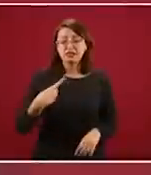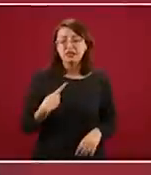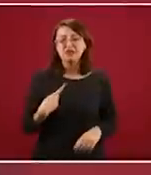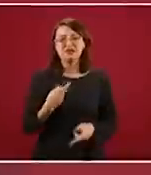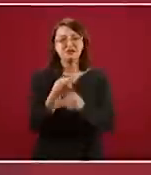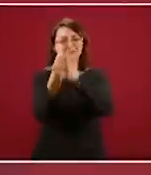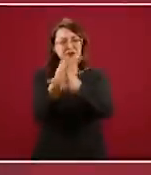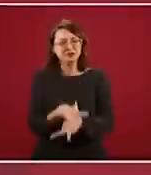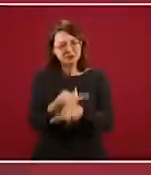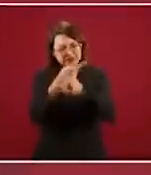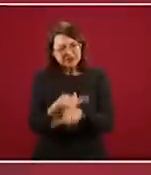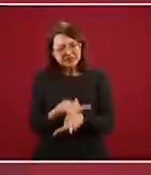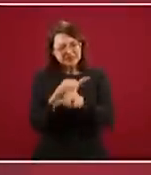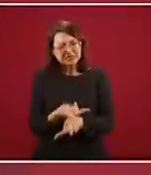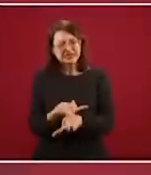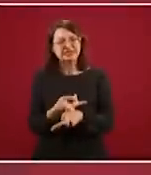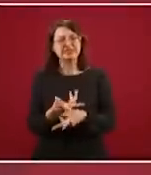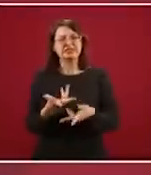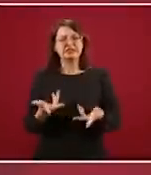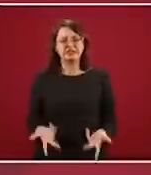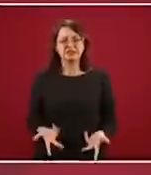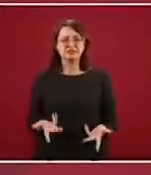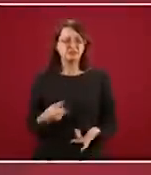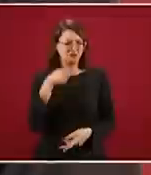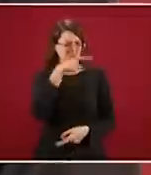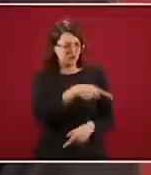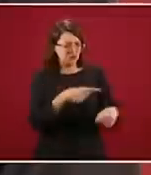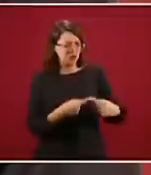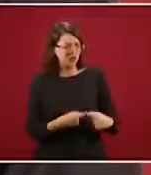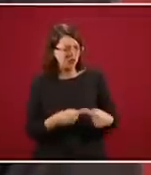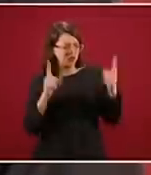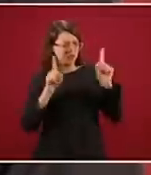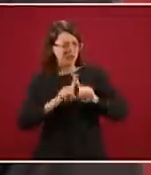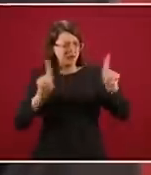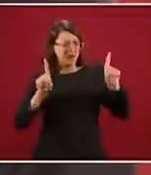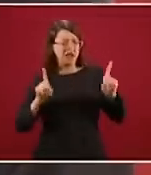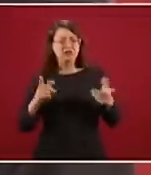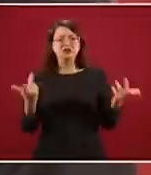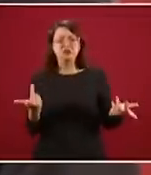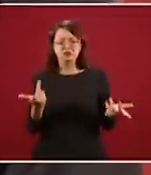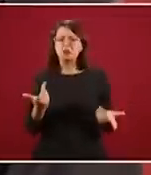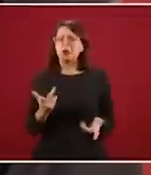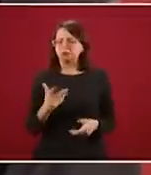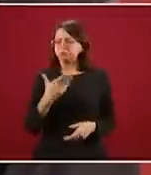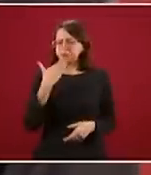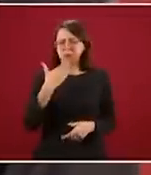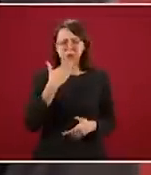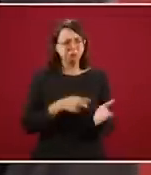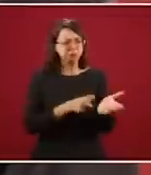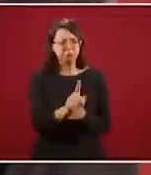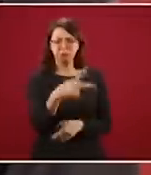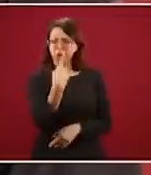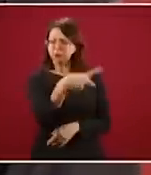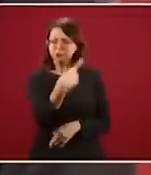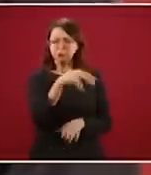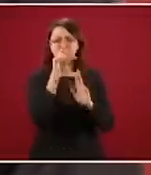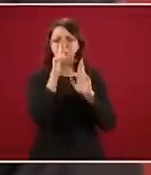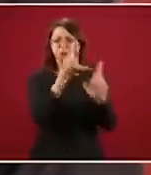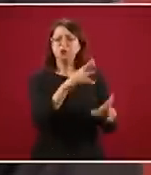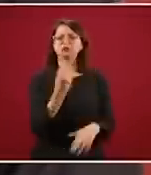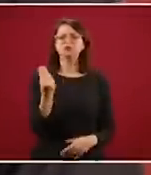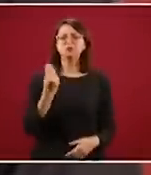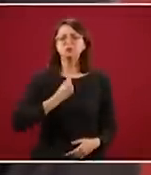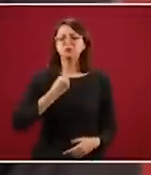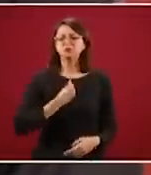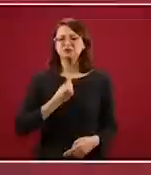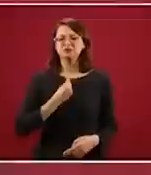y garantizar el derecho a disentir y aguantar. ¿Qué puede pasar